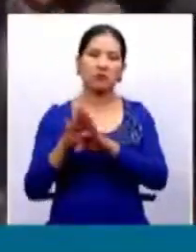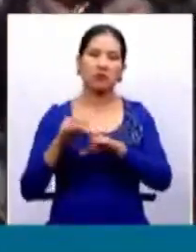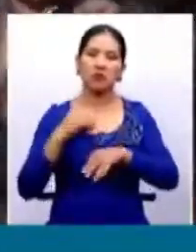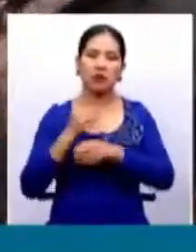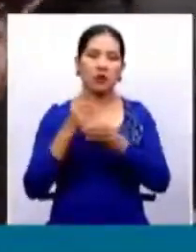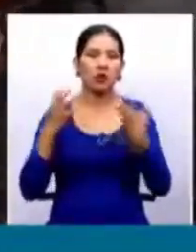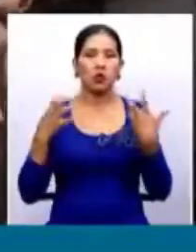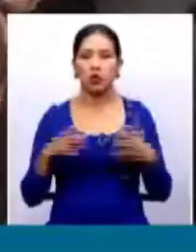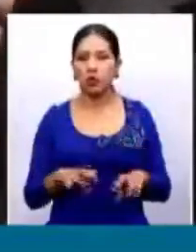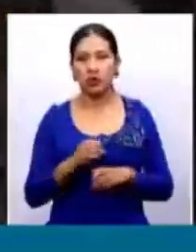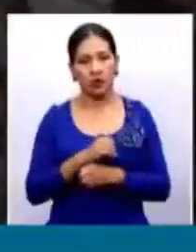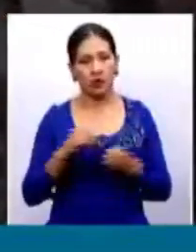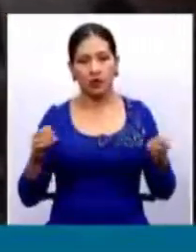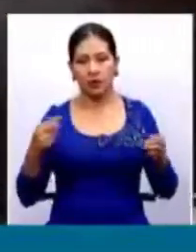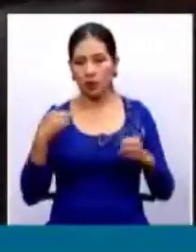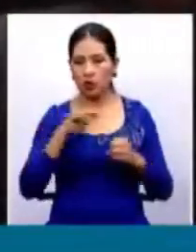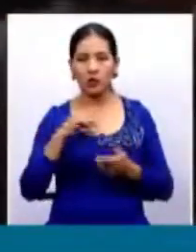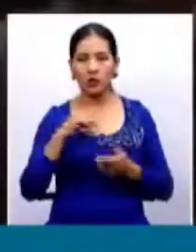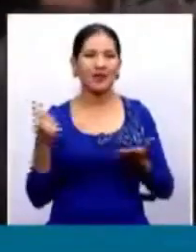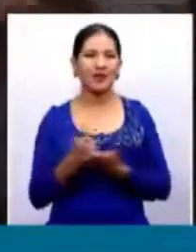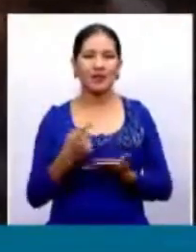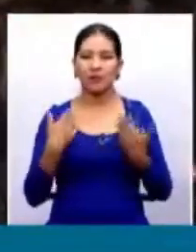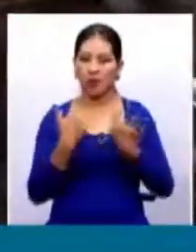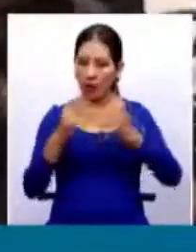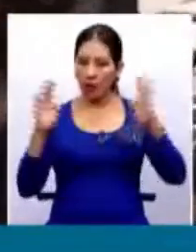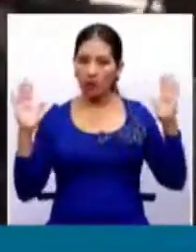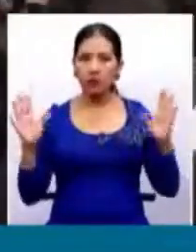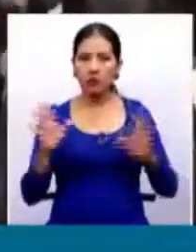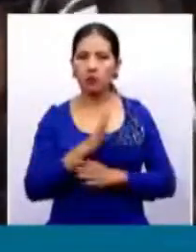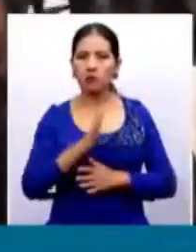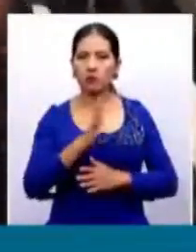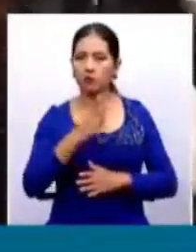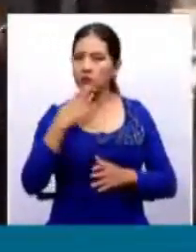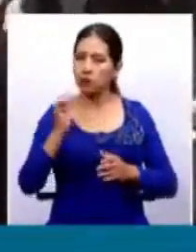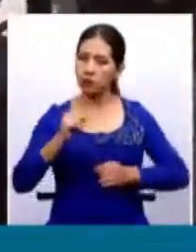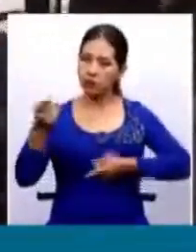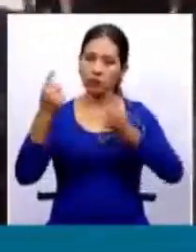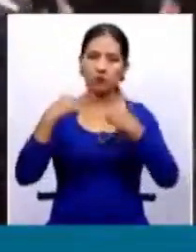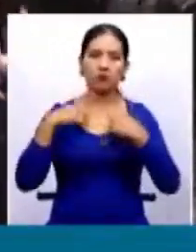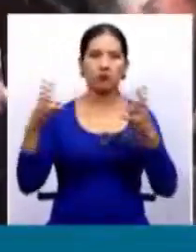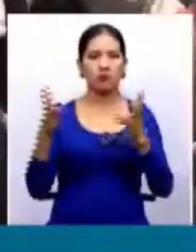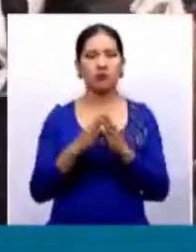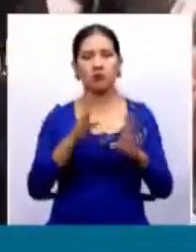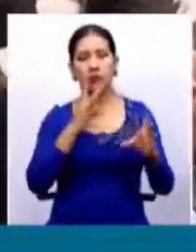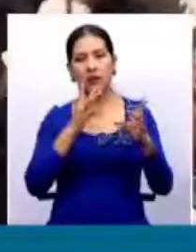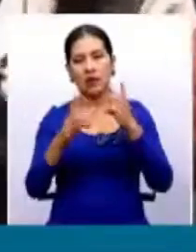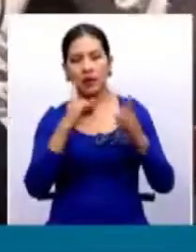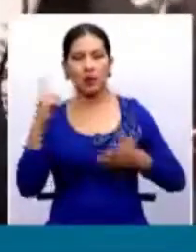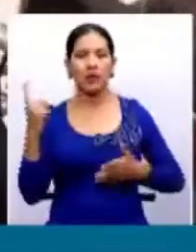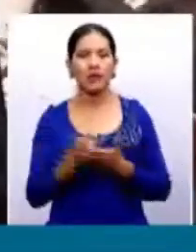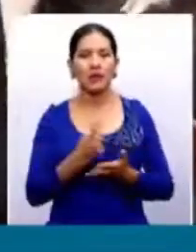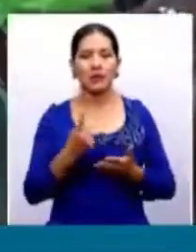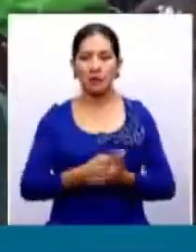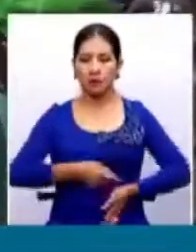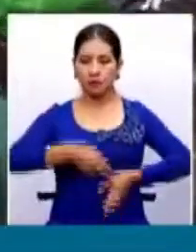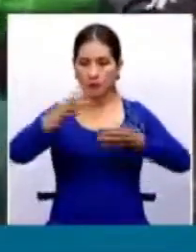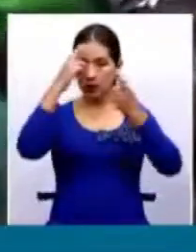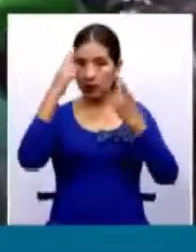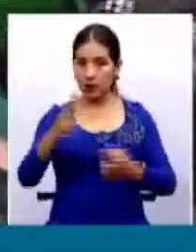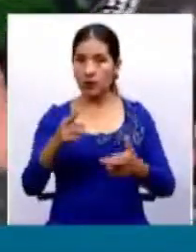más al contrario Siempre vamos a estar predispuestos a poder dialogar en el marco del respeto